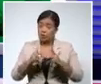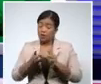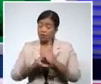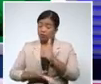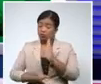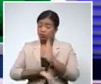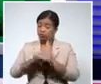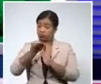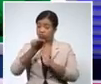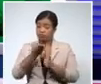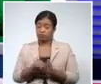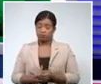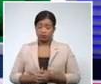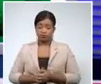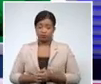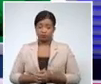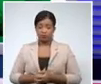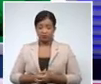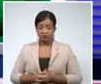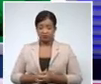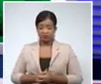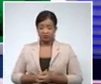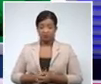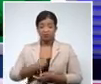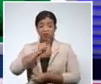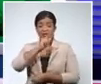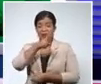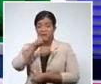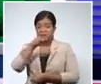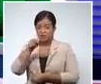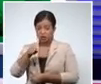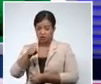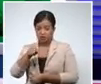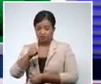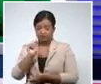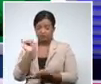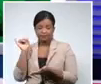elevado. Los casos importados